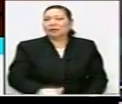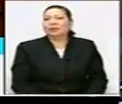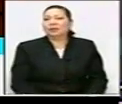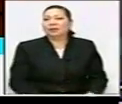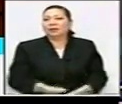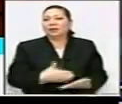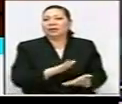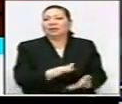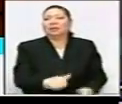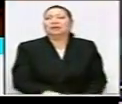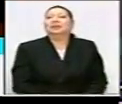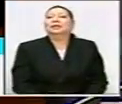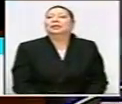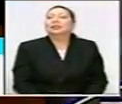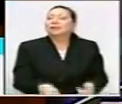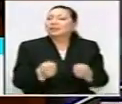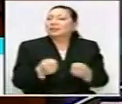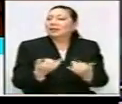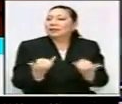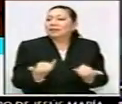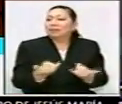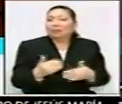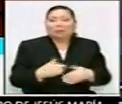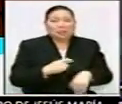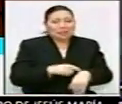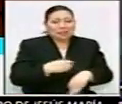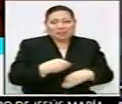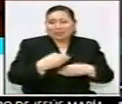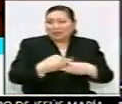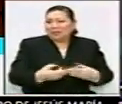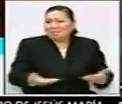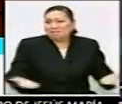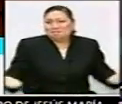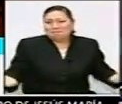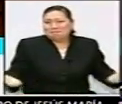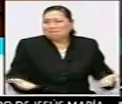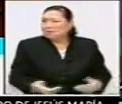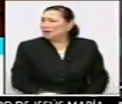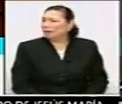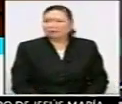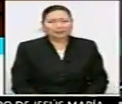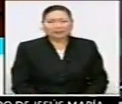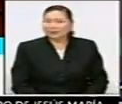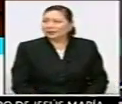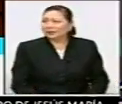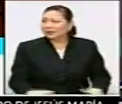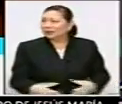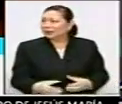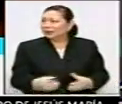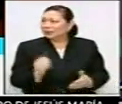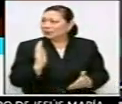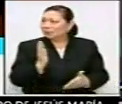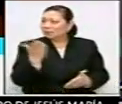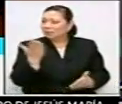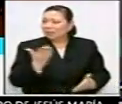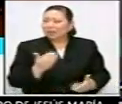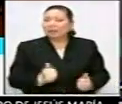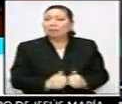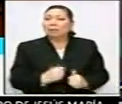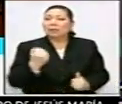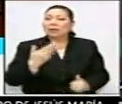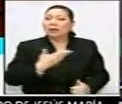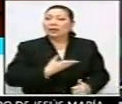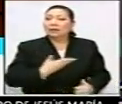pero están exigiendo que un plazo y sujeto a las condiciones impuestas por el